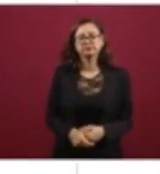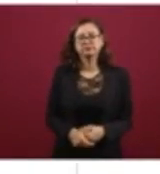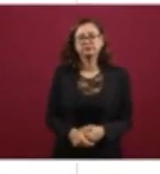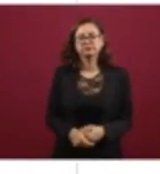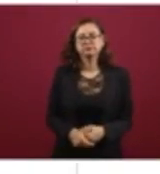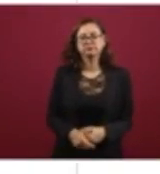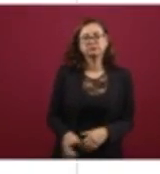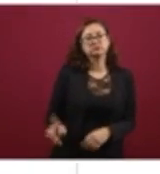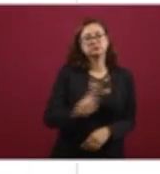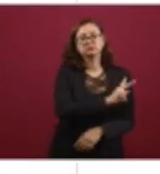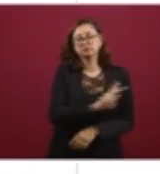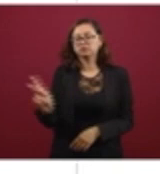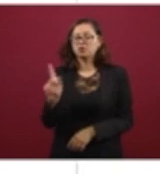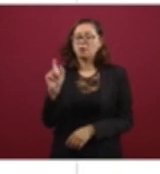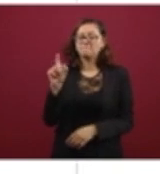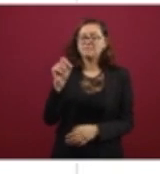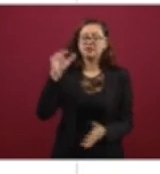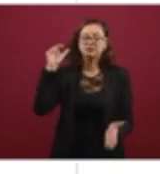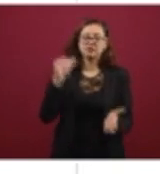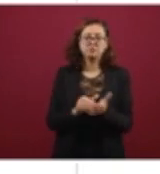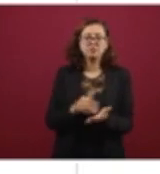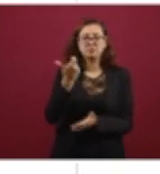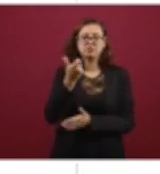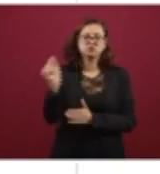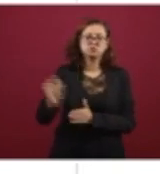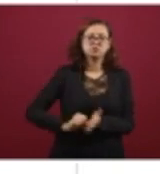20,000 pesos mensuales durante un año